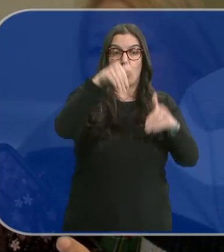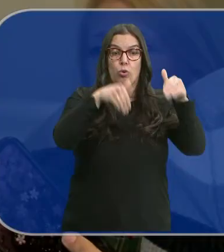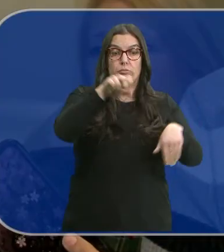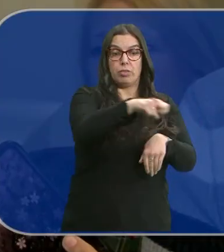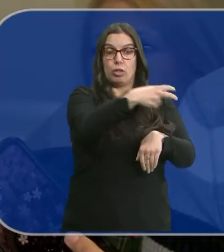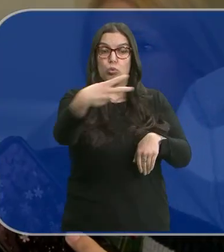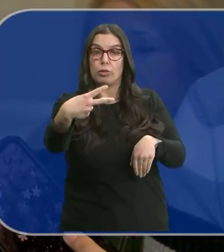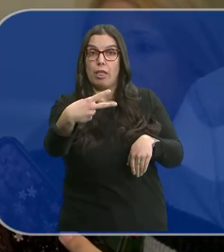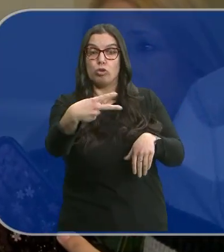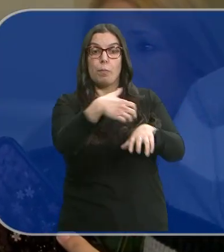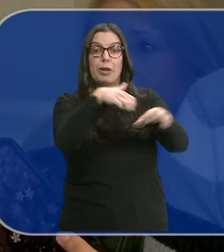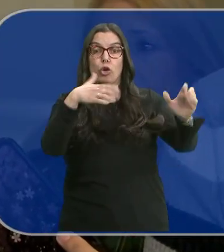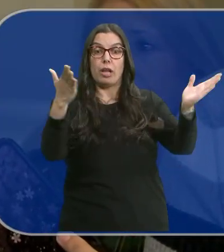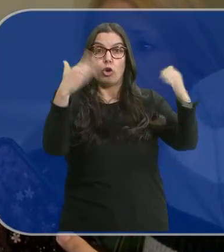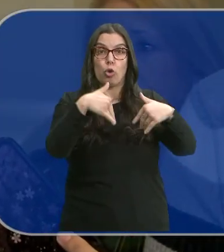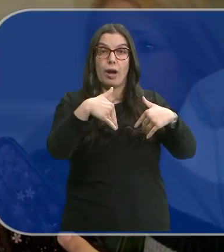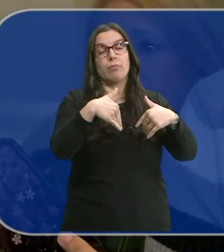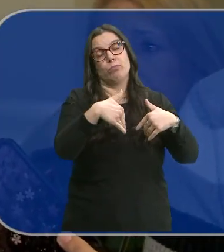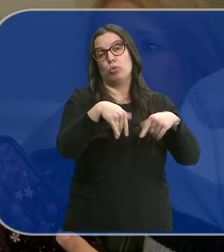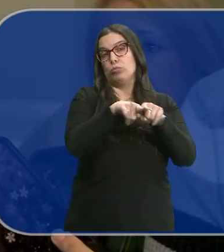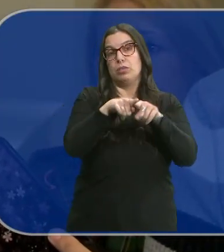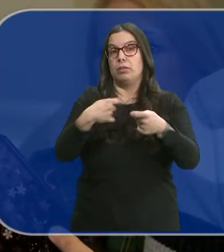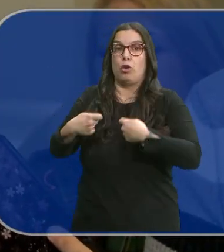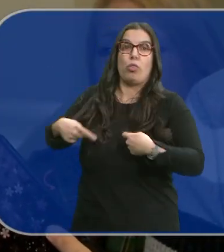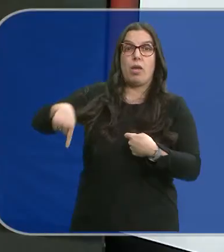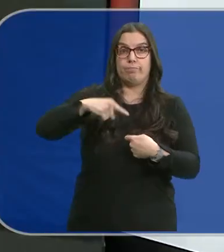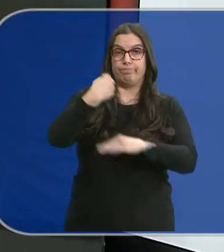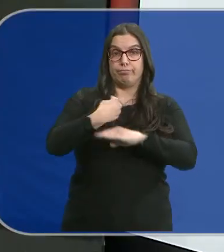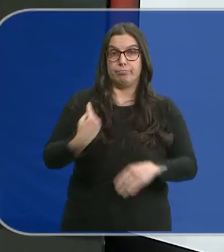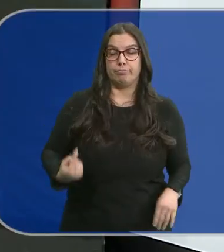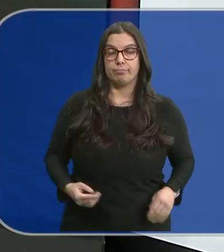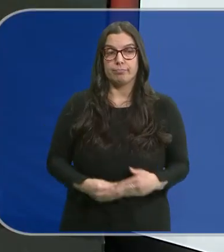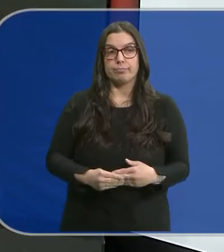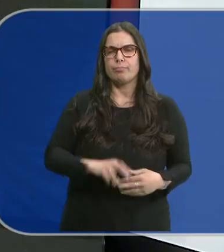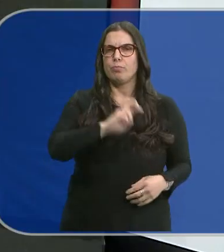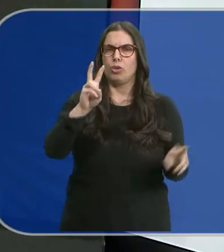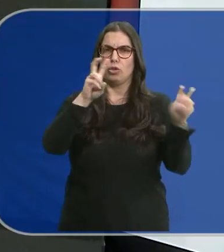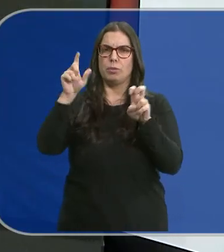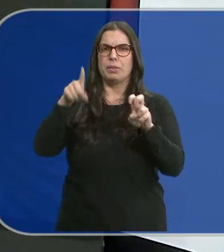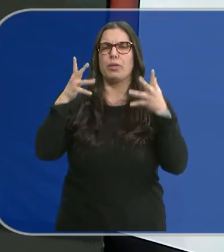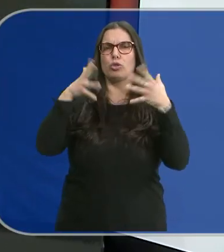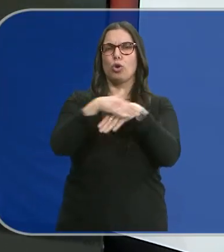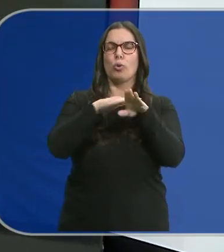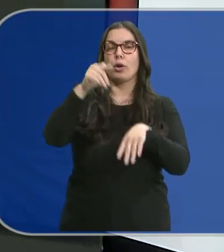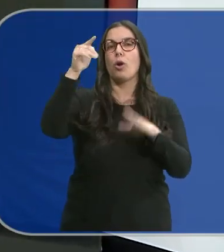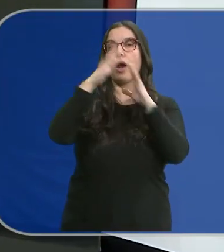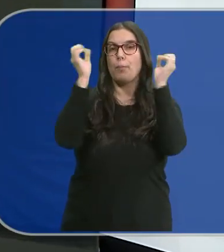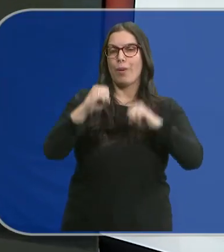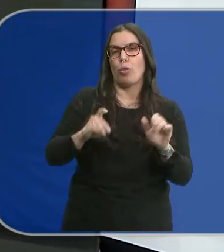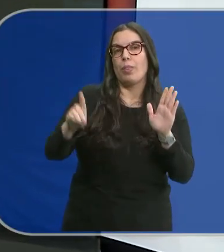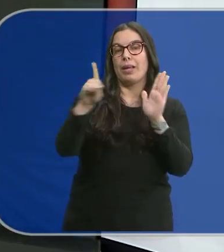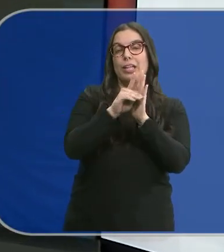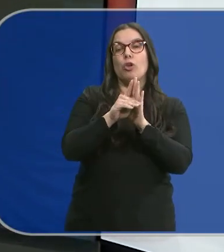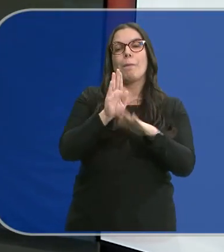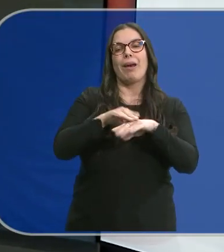la ciudadanía expresada en la atomización que por hoy existe en el Parlamento. Ha habido más asuntos en el Consejo de Gobierno. Se ha aprobado un decreto